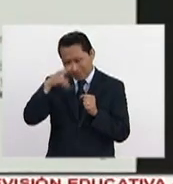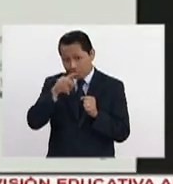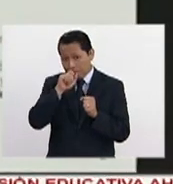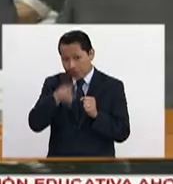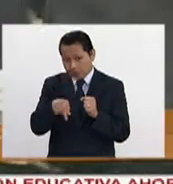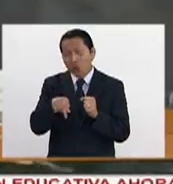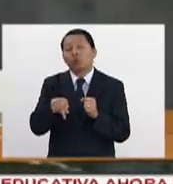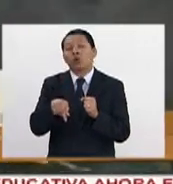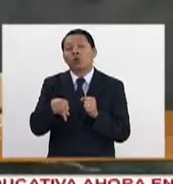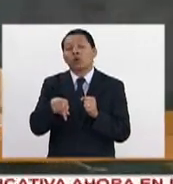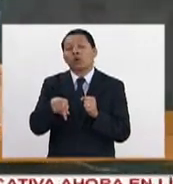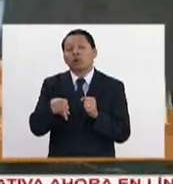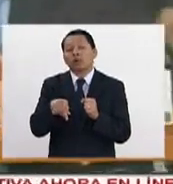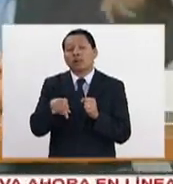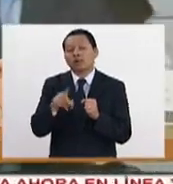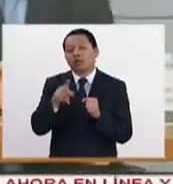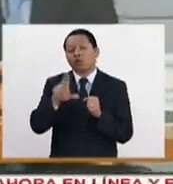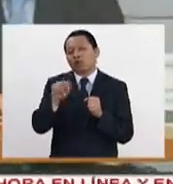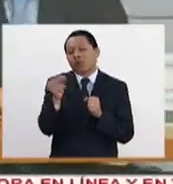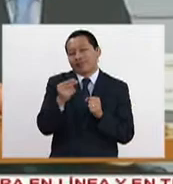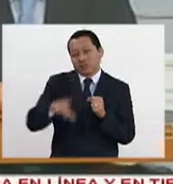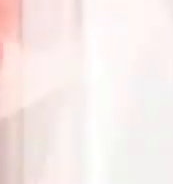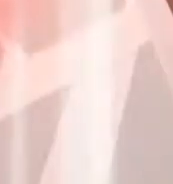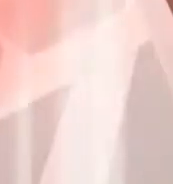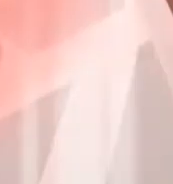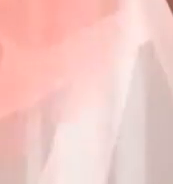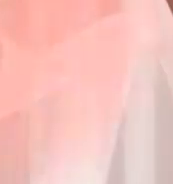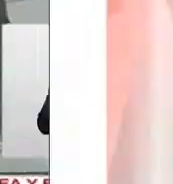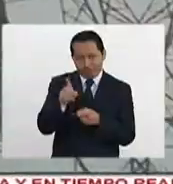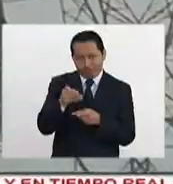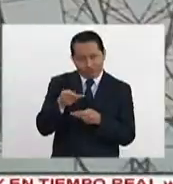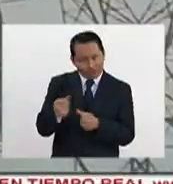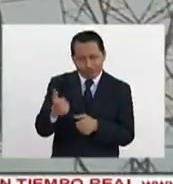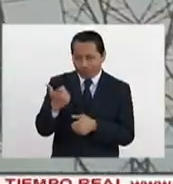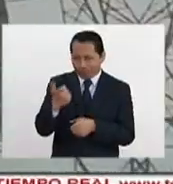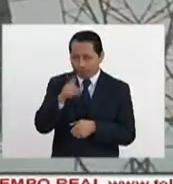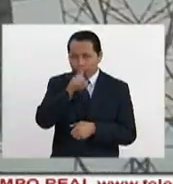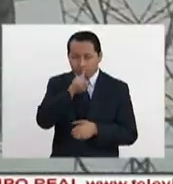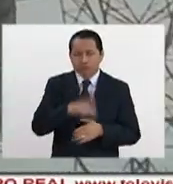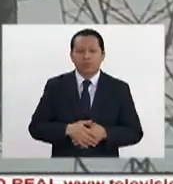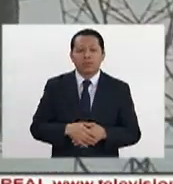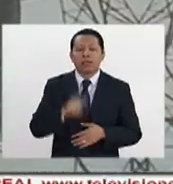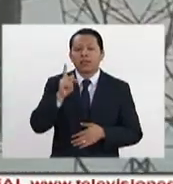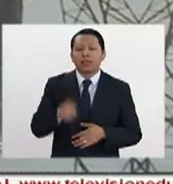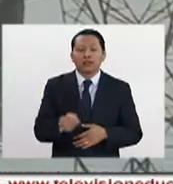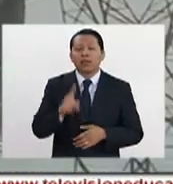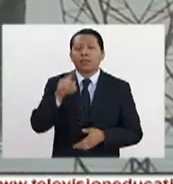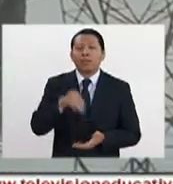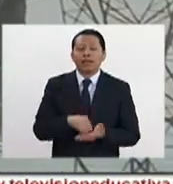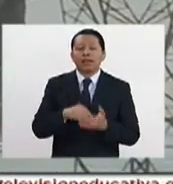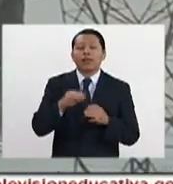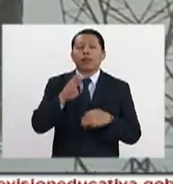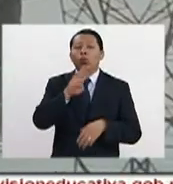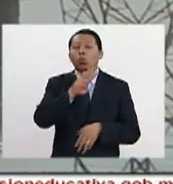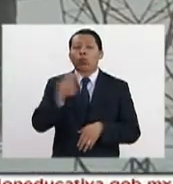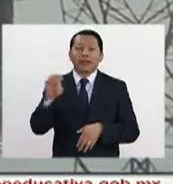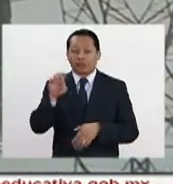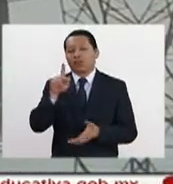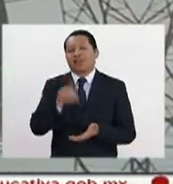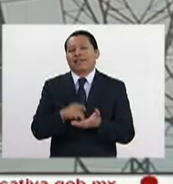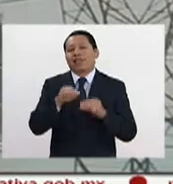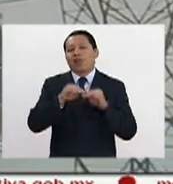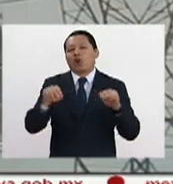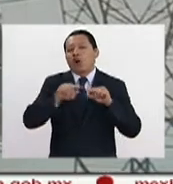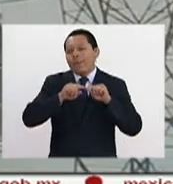es lo importante, recursos públicos. Se trata de una línea de 1.400 kilómetros de